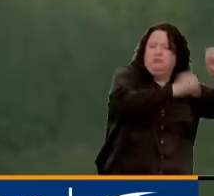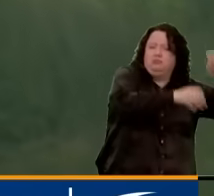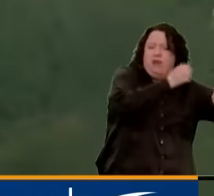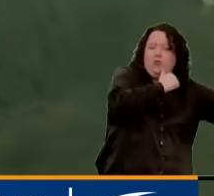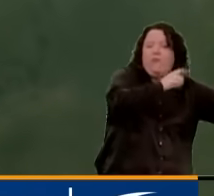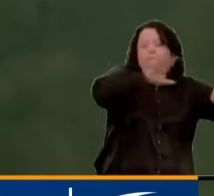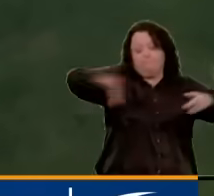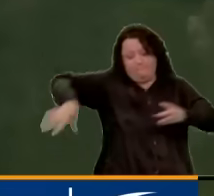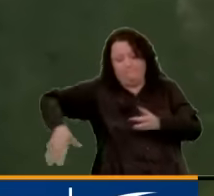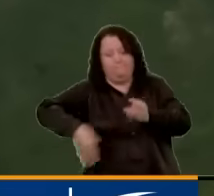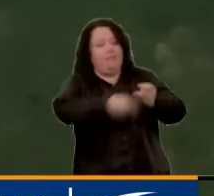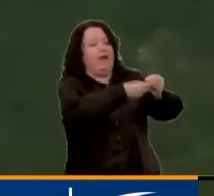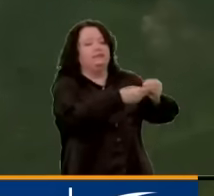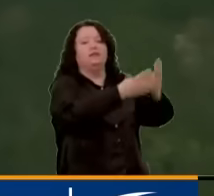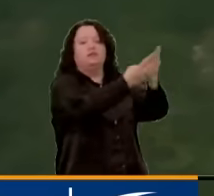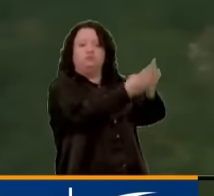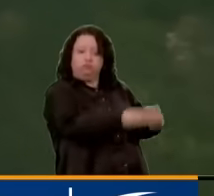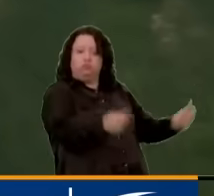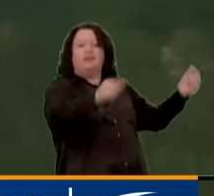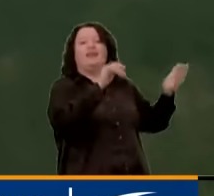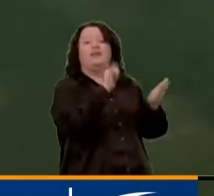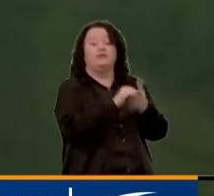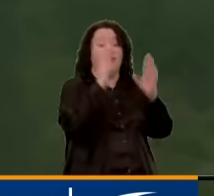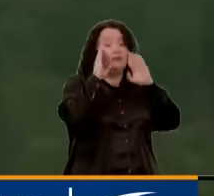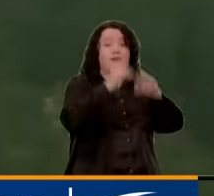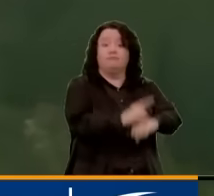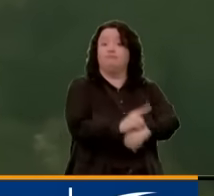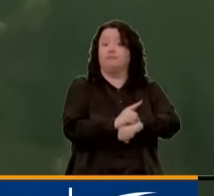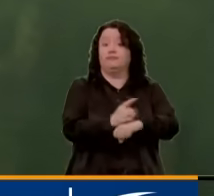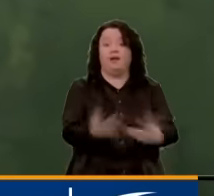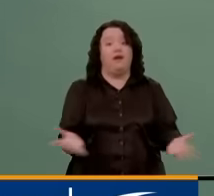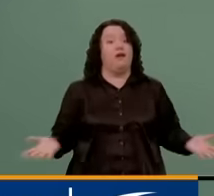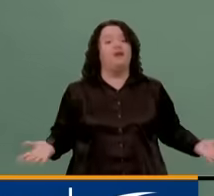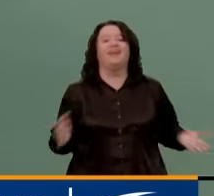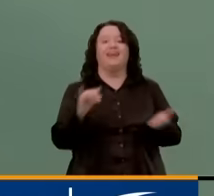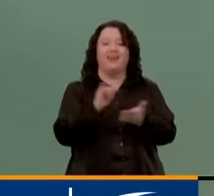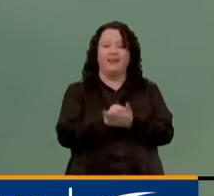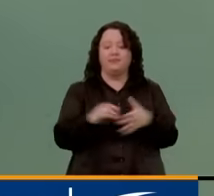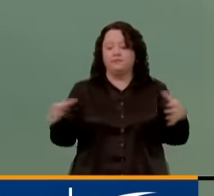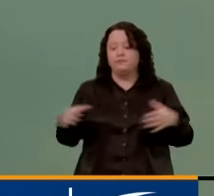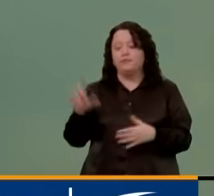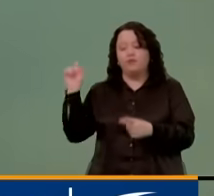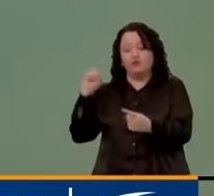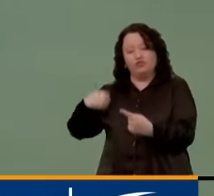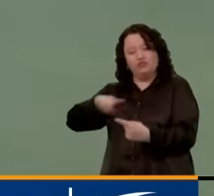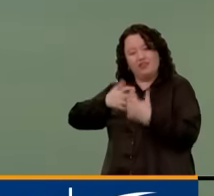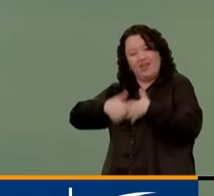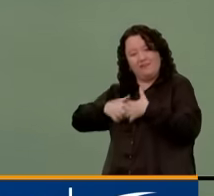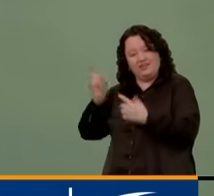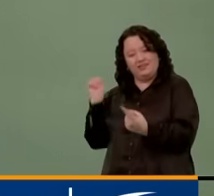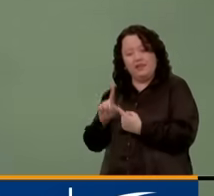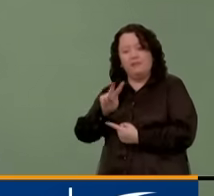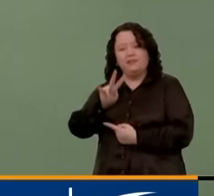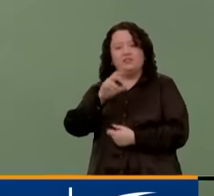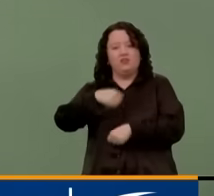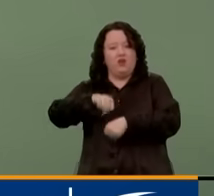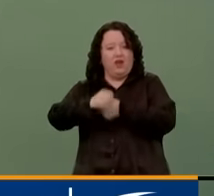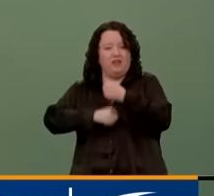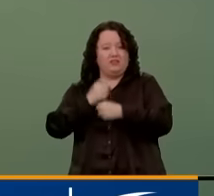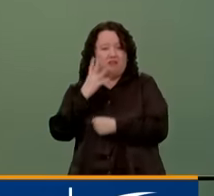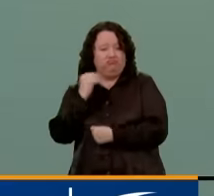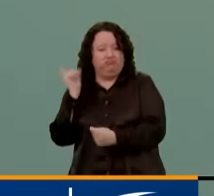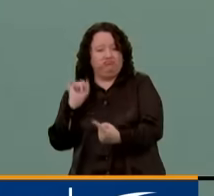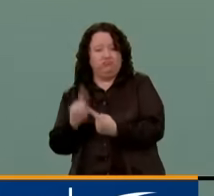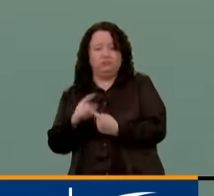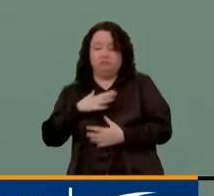estos incendios que requieren de una atención inmediata. El IESTAR, con 25 años de experiencia y sus helicópteros, hacemos un